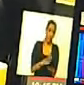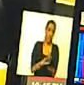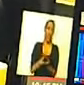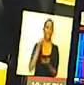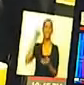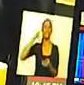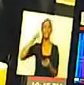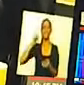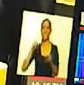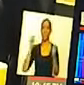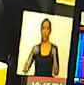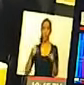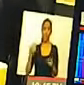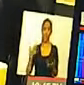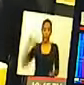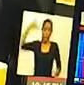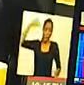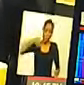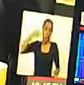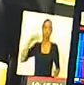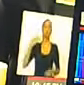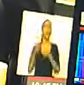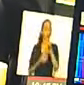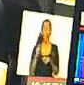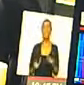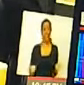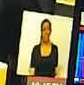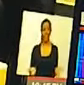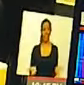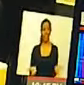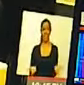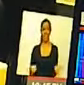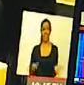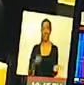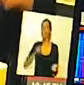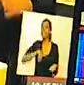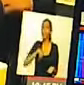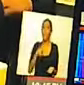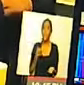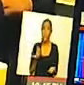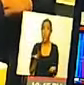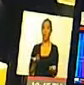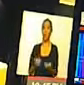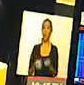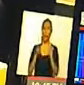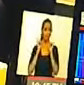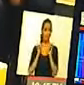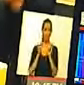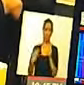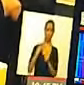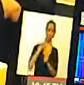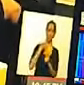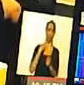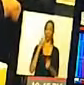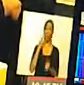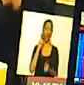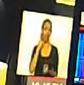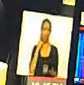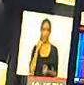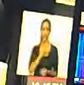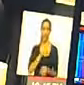se puede meter un tiro en la piedra, lo va a hacer. Qué fuerte, ¿no? Si se puede hacer un autotentado, como están acostumbrados el